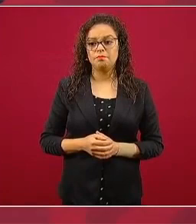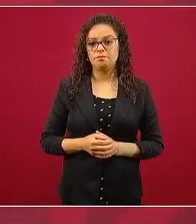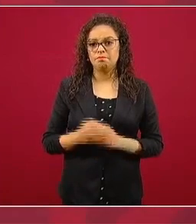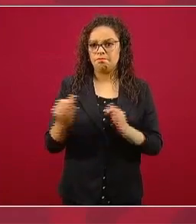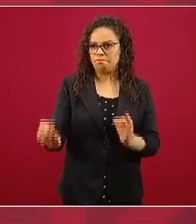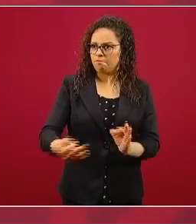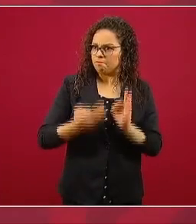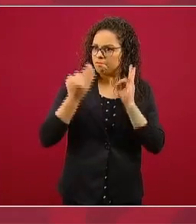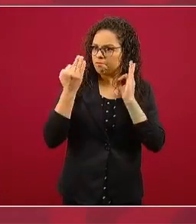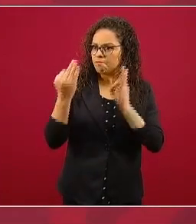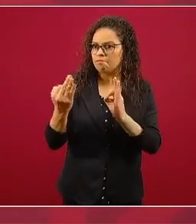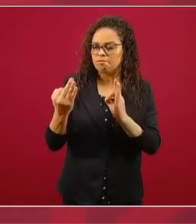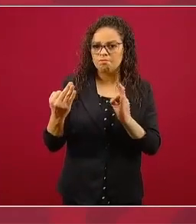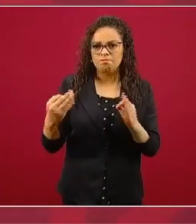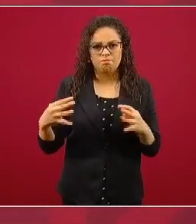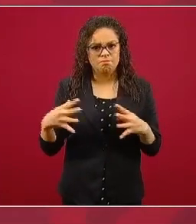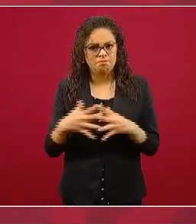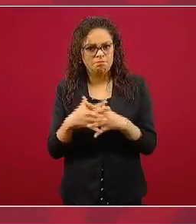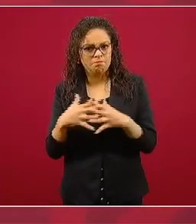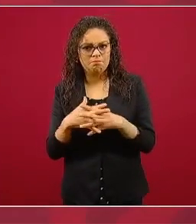confrontación armada,